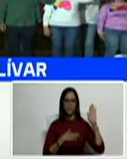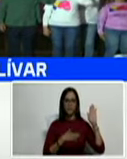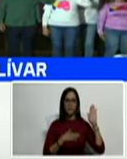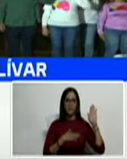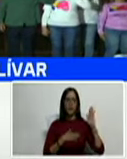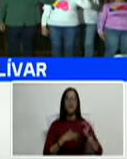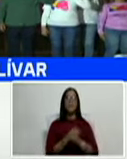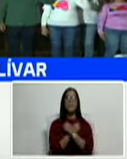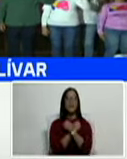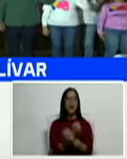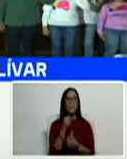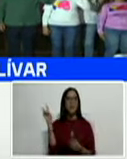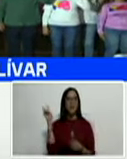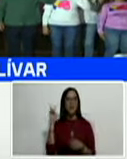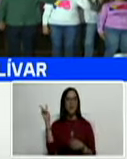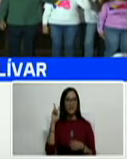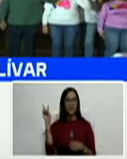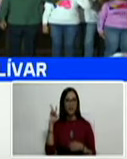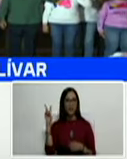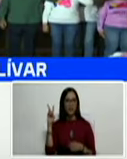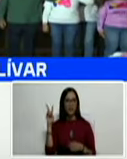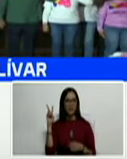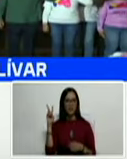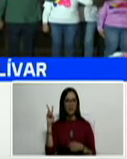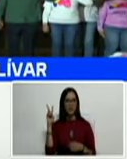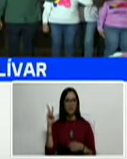por amor a Venezuela,